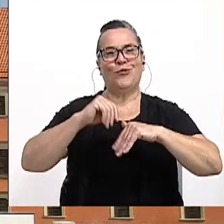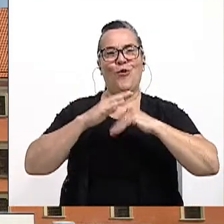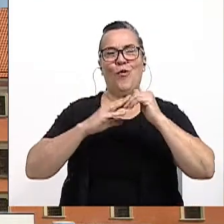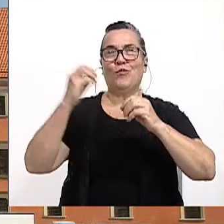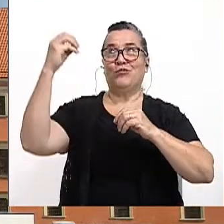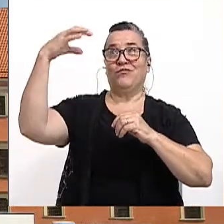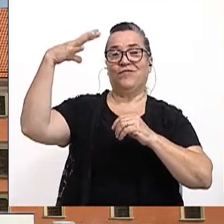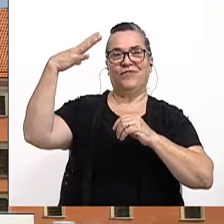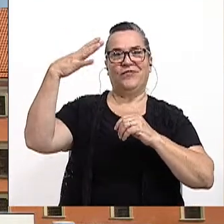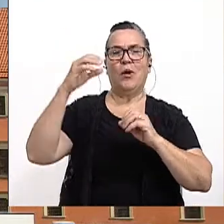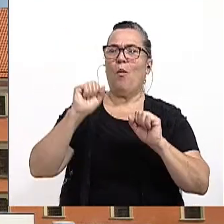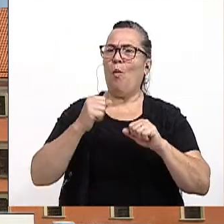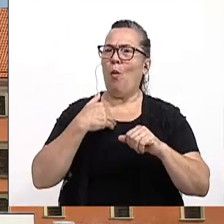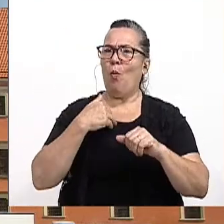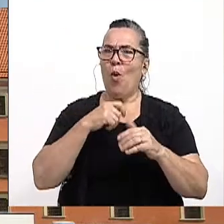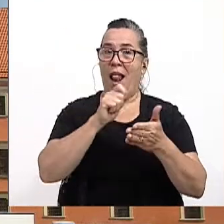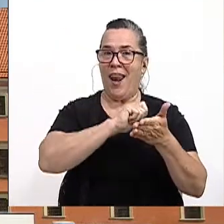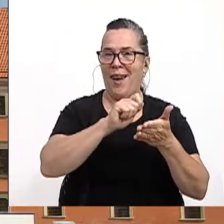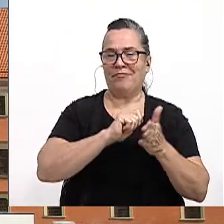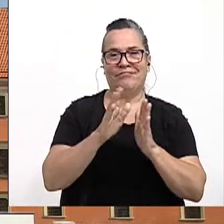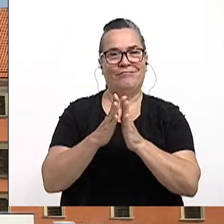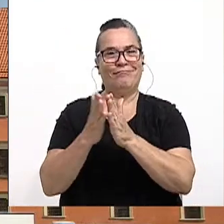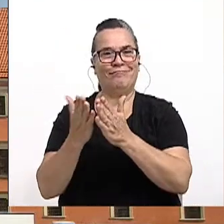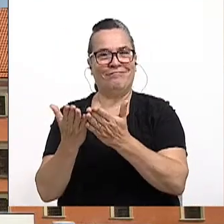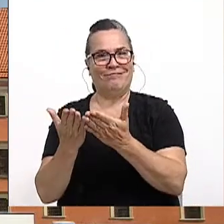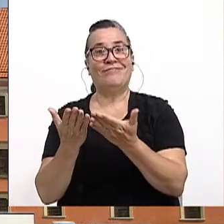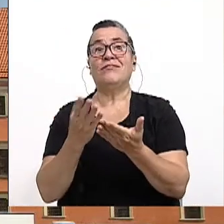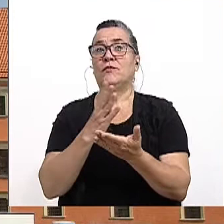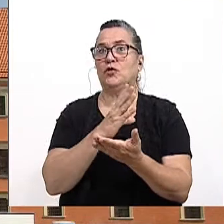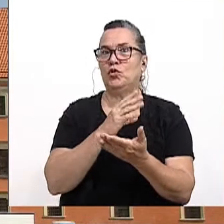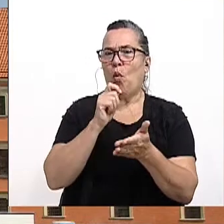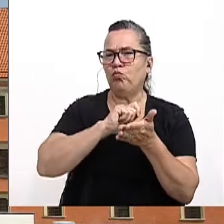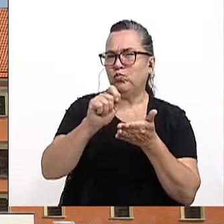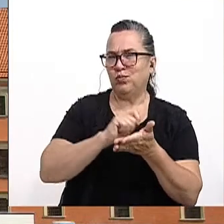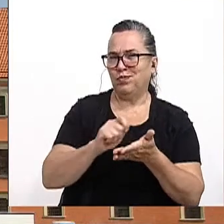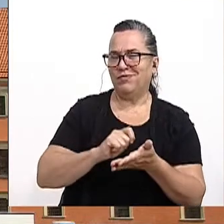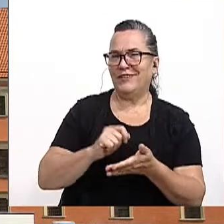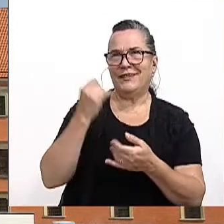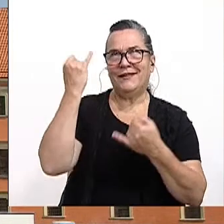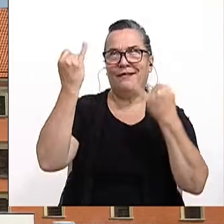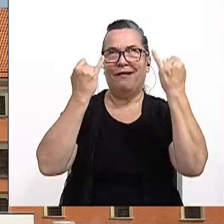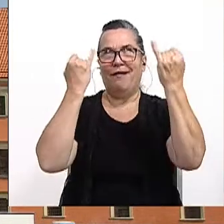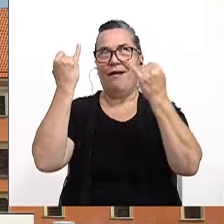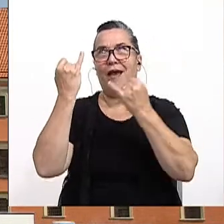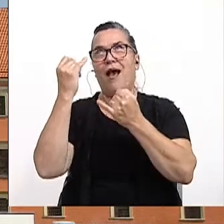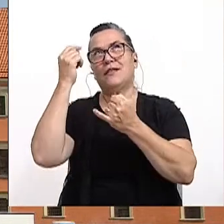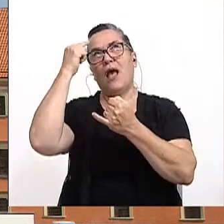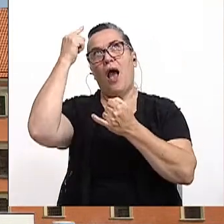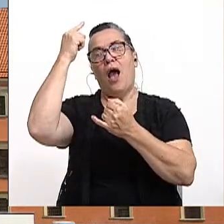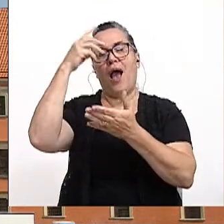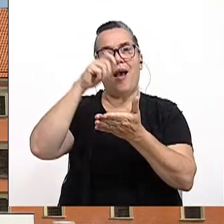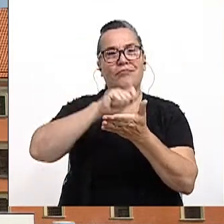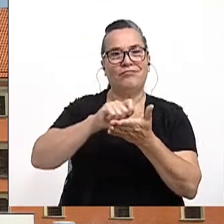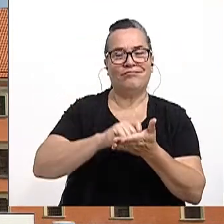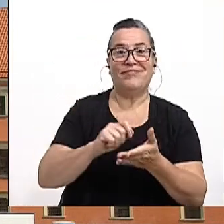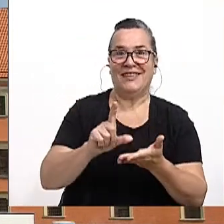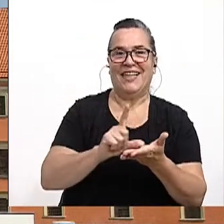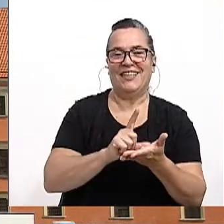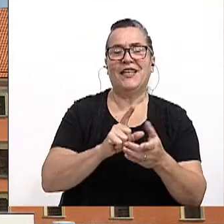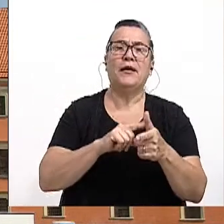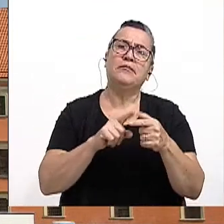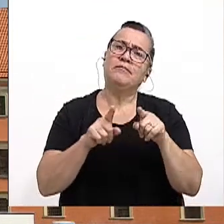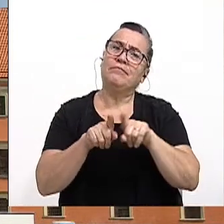iluminado, donde puedan tener un lápiz, un cuaderno y vayan tomando nota de esas ideas más importantes de la clase.